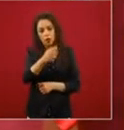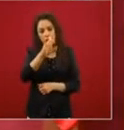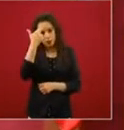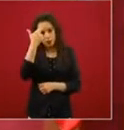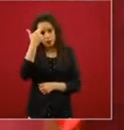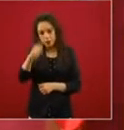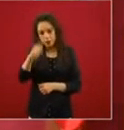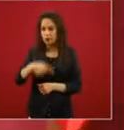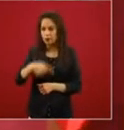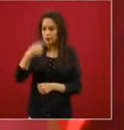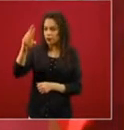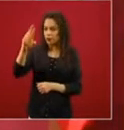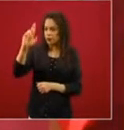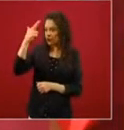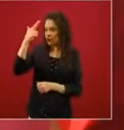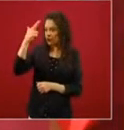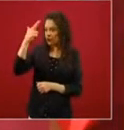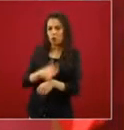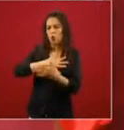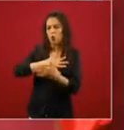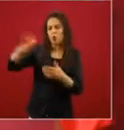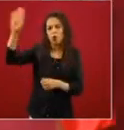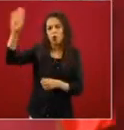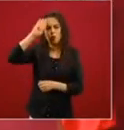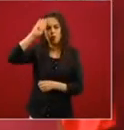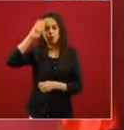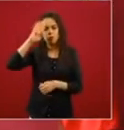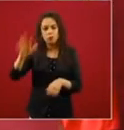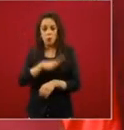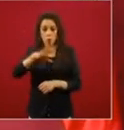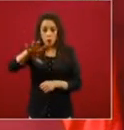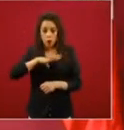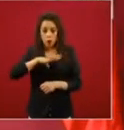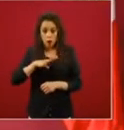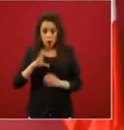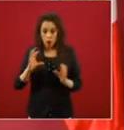excesos, habían oficinas